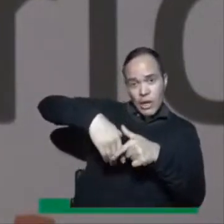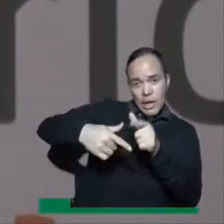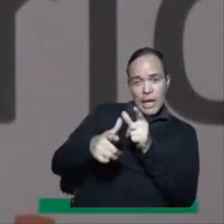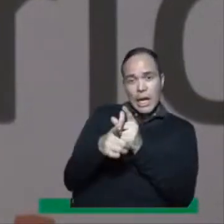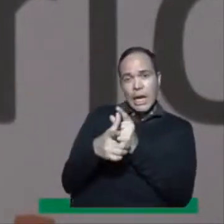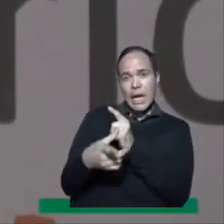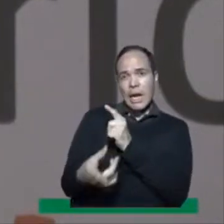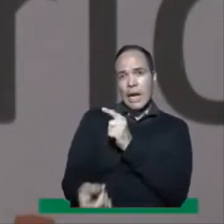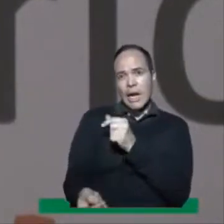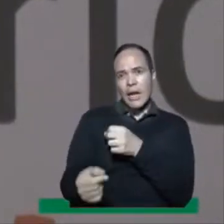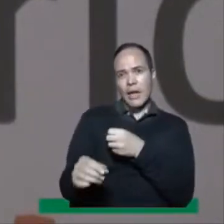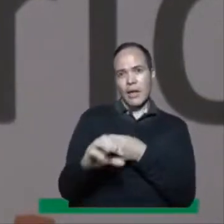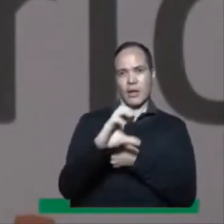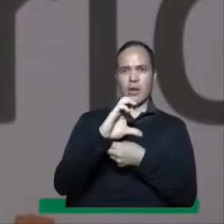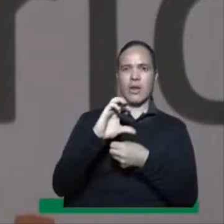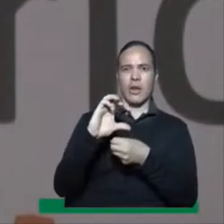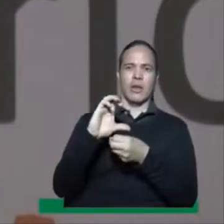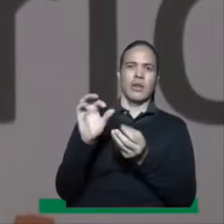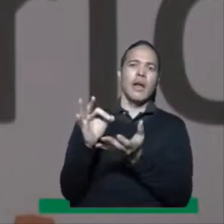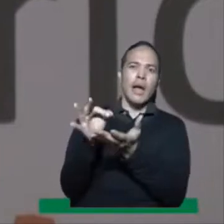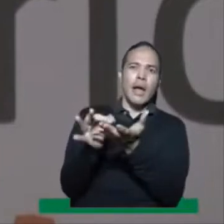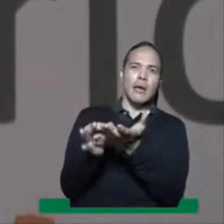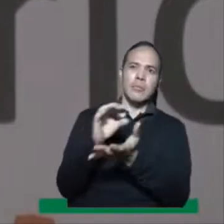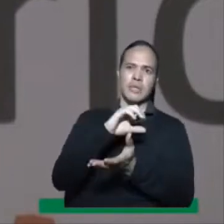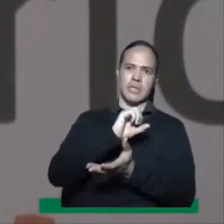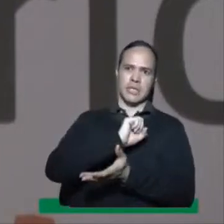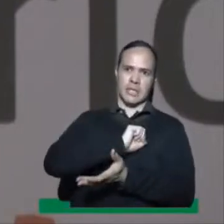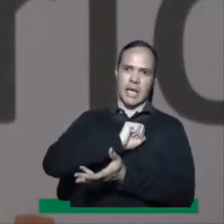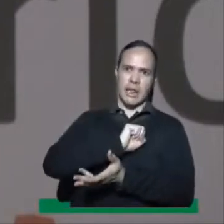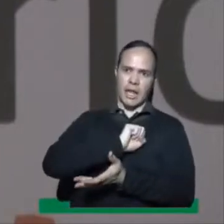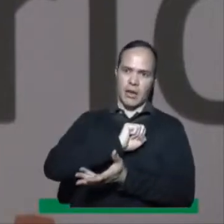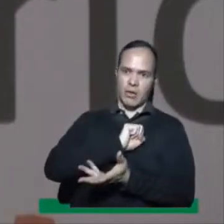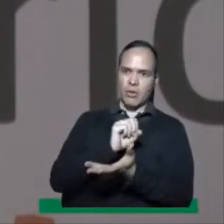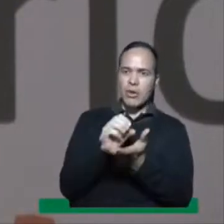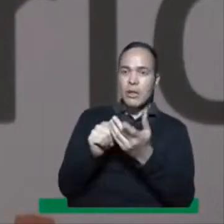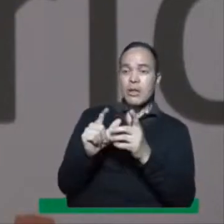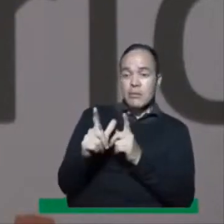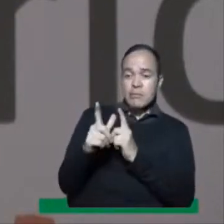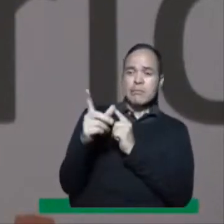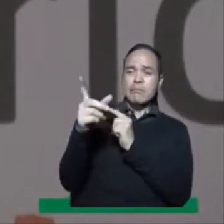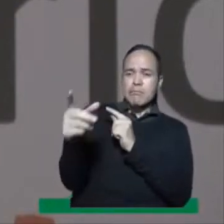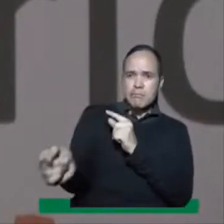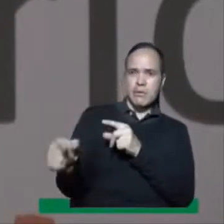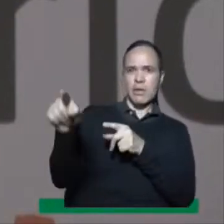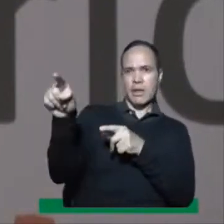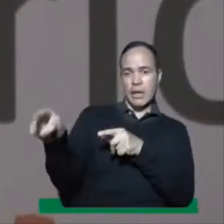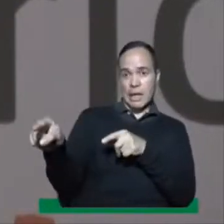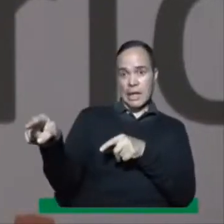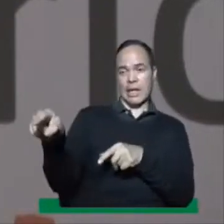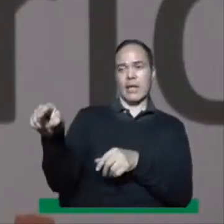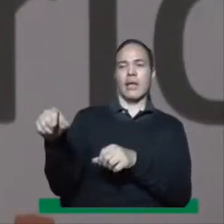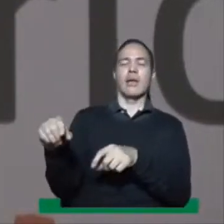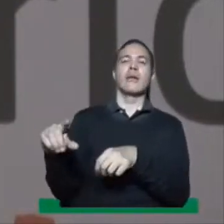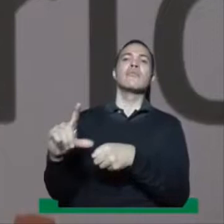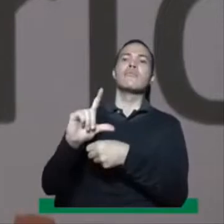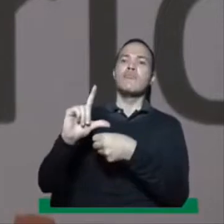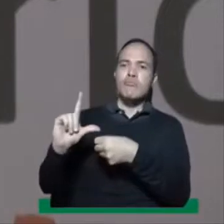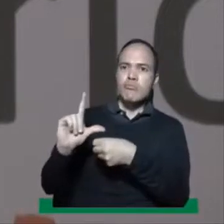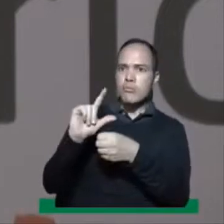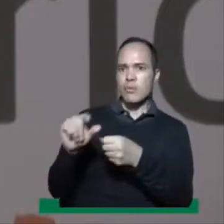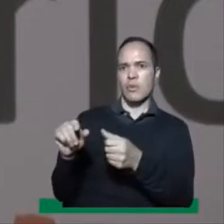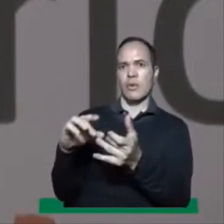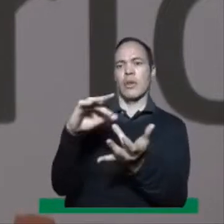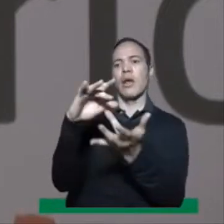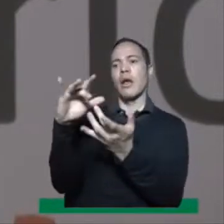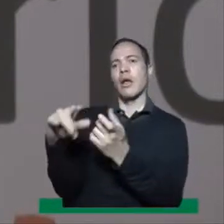esa isla desde una caleta de pescadores pudimos emprender un camino hacia mejorar la calidad